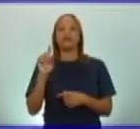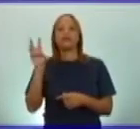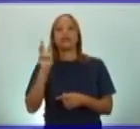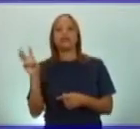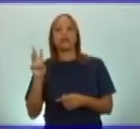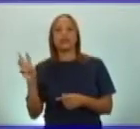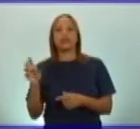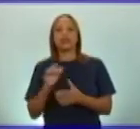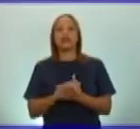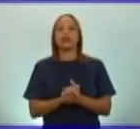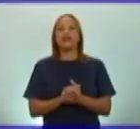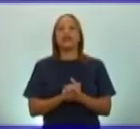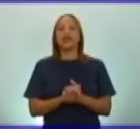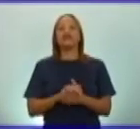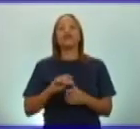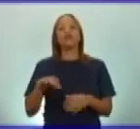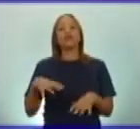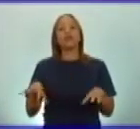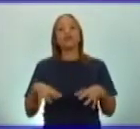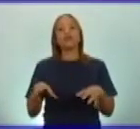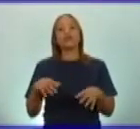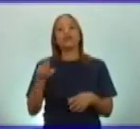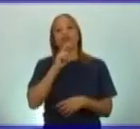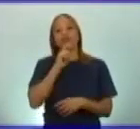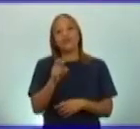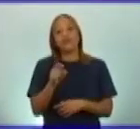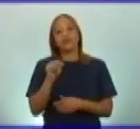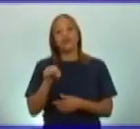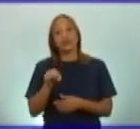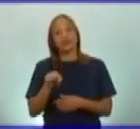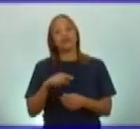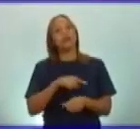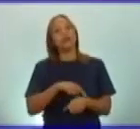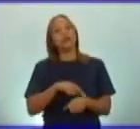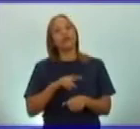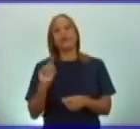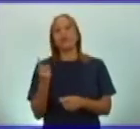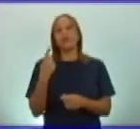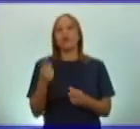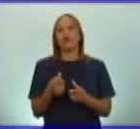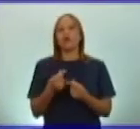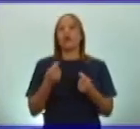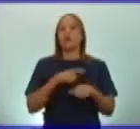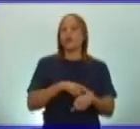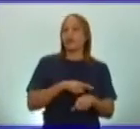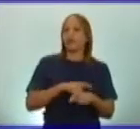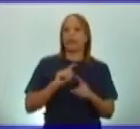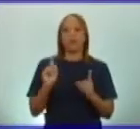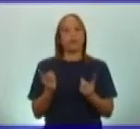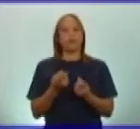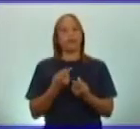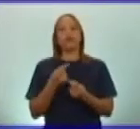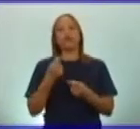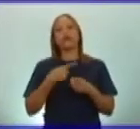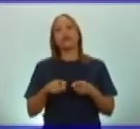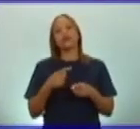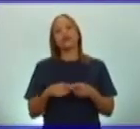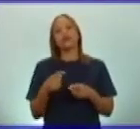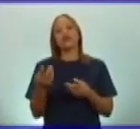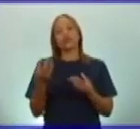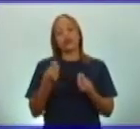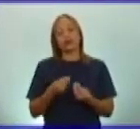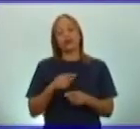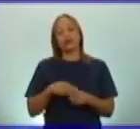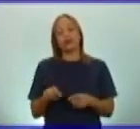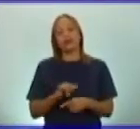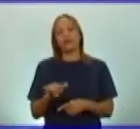que fue una crisis muy dura, muy severa, no solamente por la extensión en el tiempo, sino por los resultados que también trajo. Pero